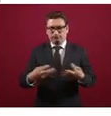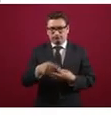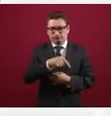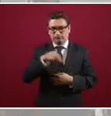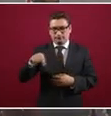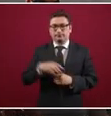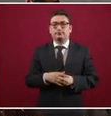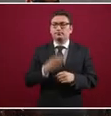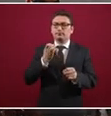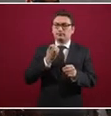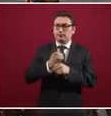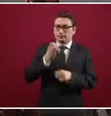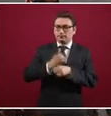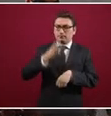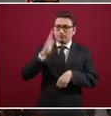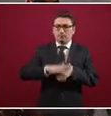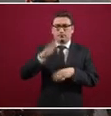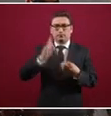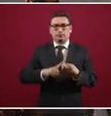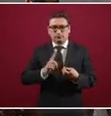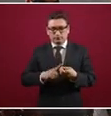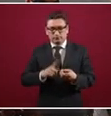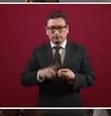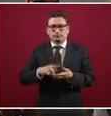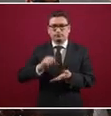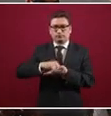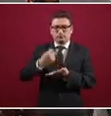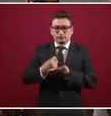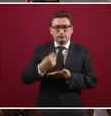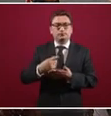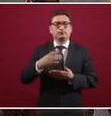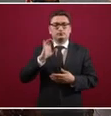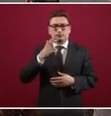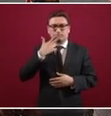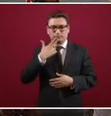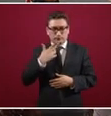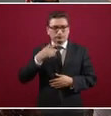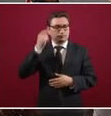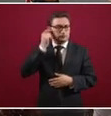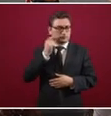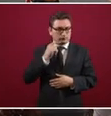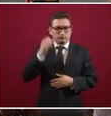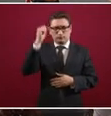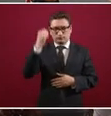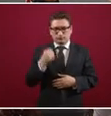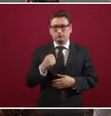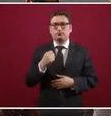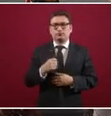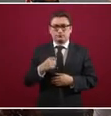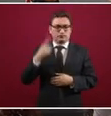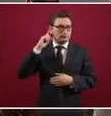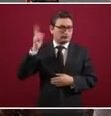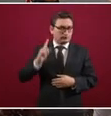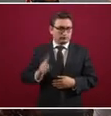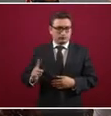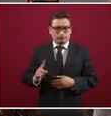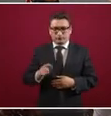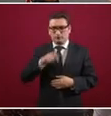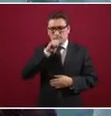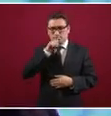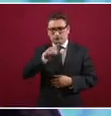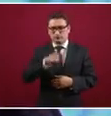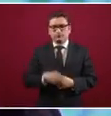estados con mayor número tamaulipas chihuahua guerrero sinaloa zacatecas y jalisco